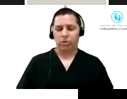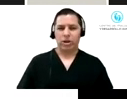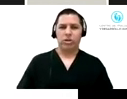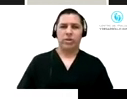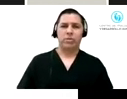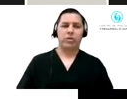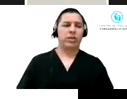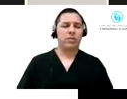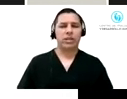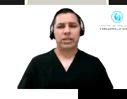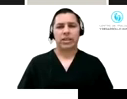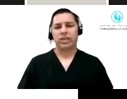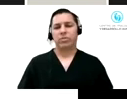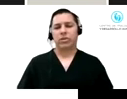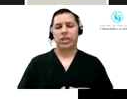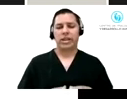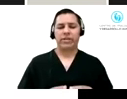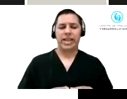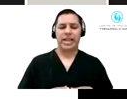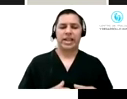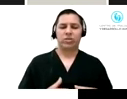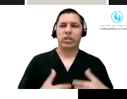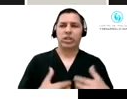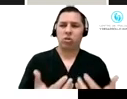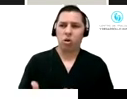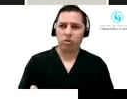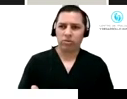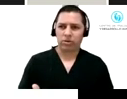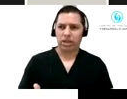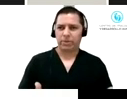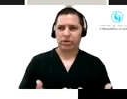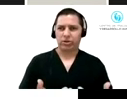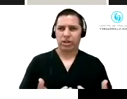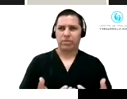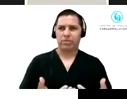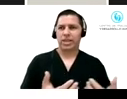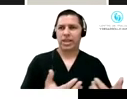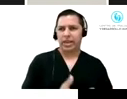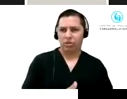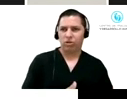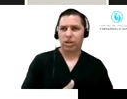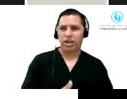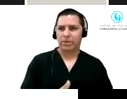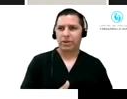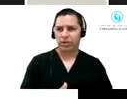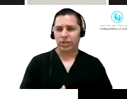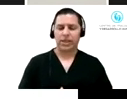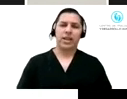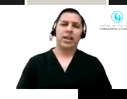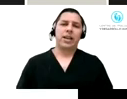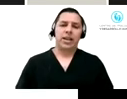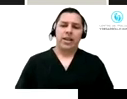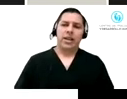momento podríamos ampliar un poquito más de esto, pero tiene que ver de hacer las cosas con las personas más que en contra de las